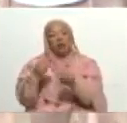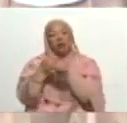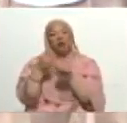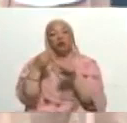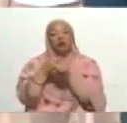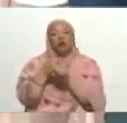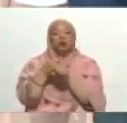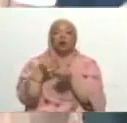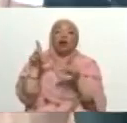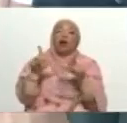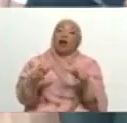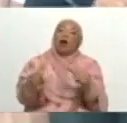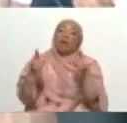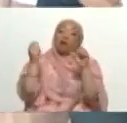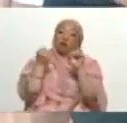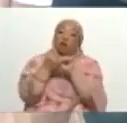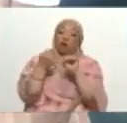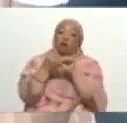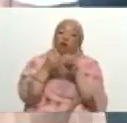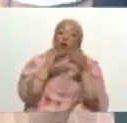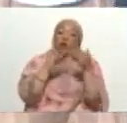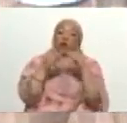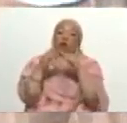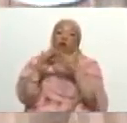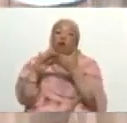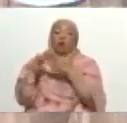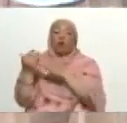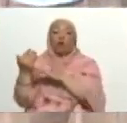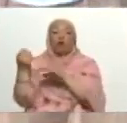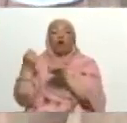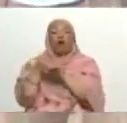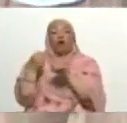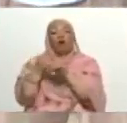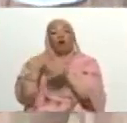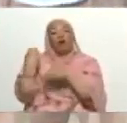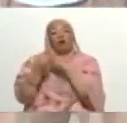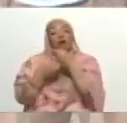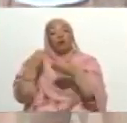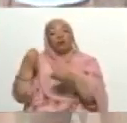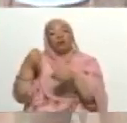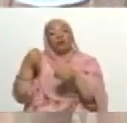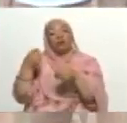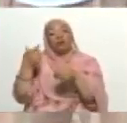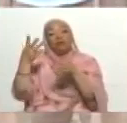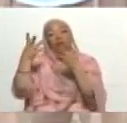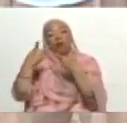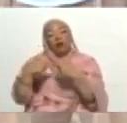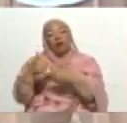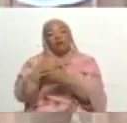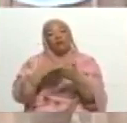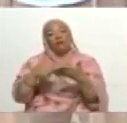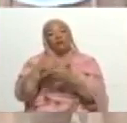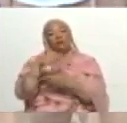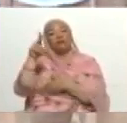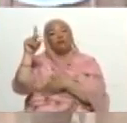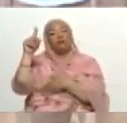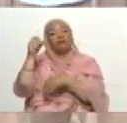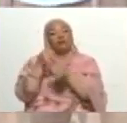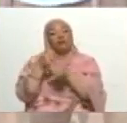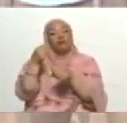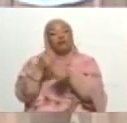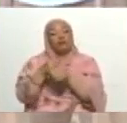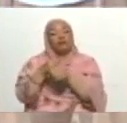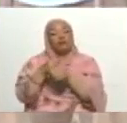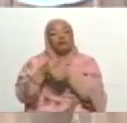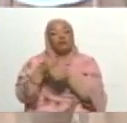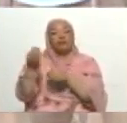sido aprobados por parte de esta comisión, uno de ellos para precisamente pagos y compromisos de la administración pública y el segundo de ellos destinado al Ministerio